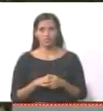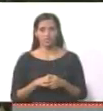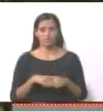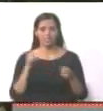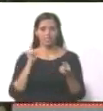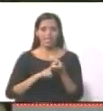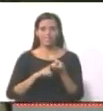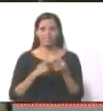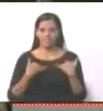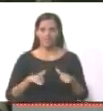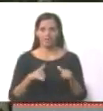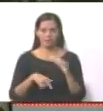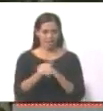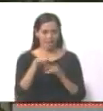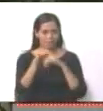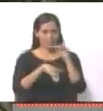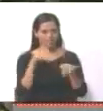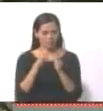Roques.